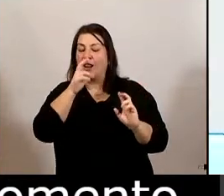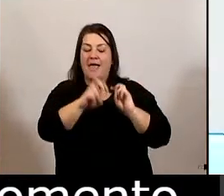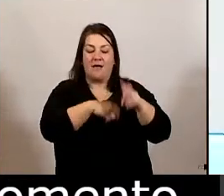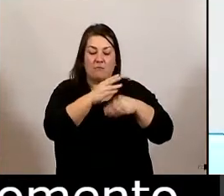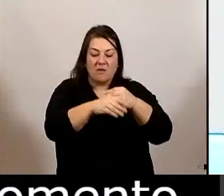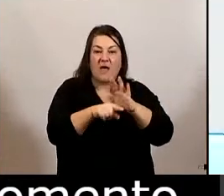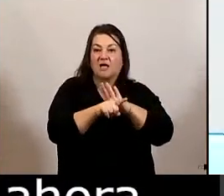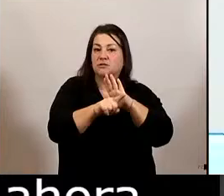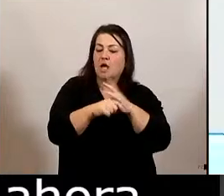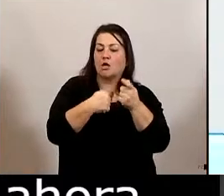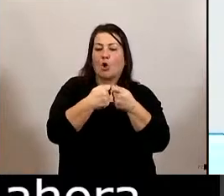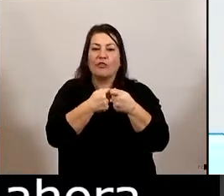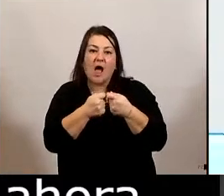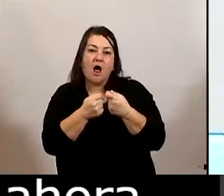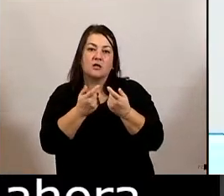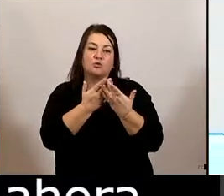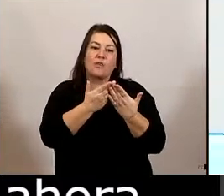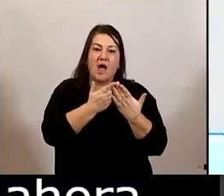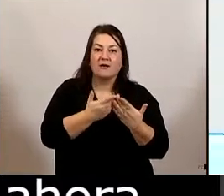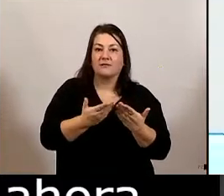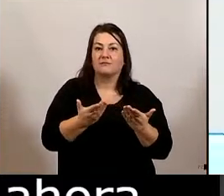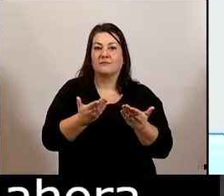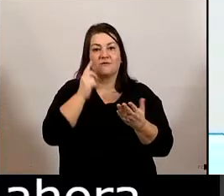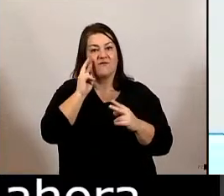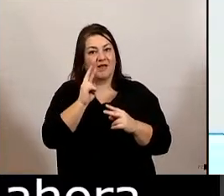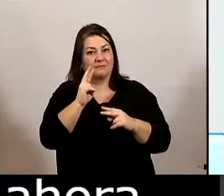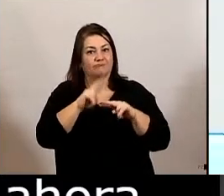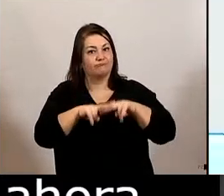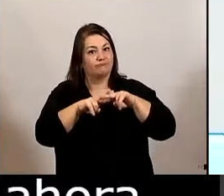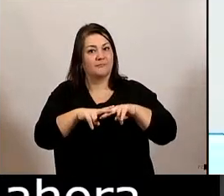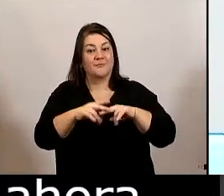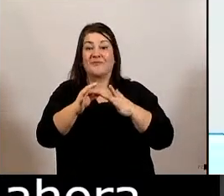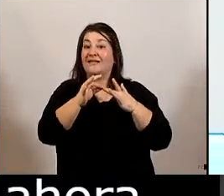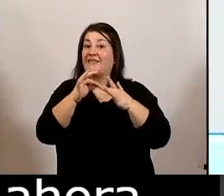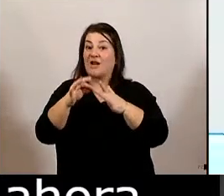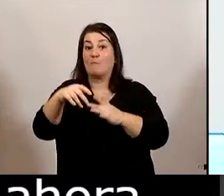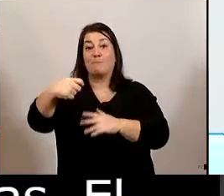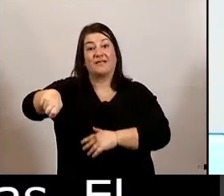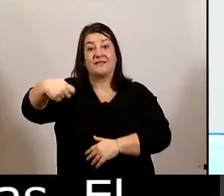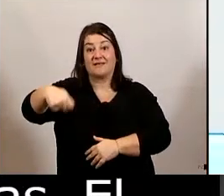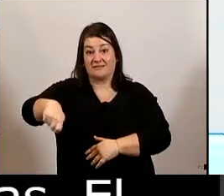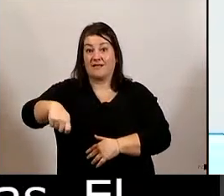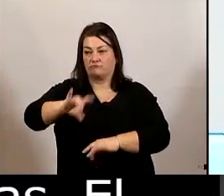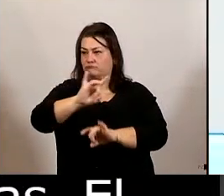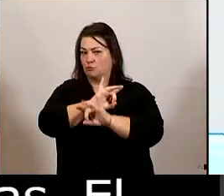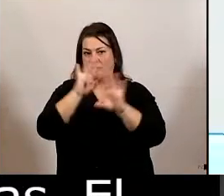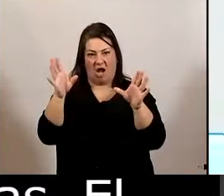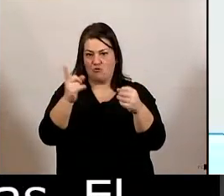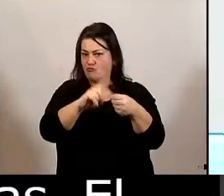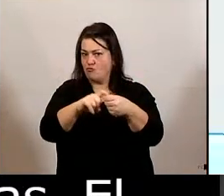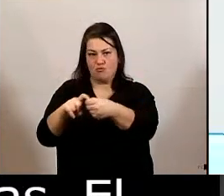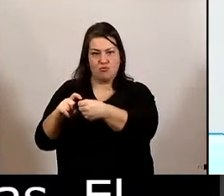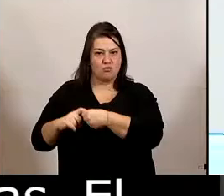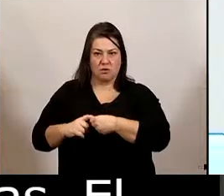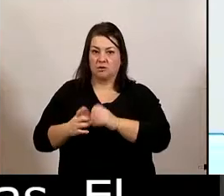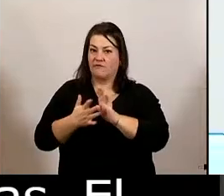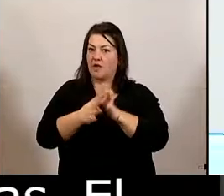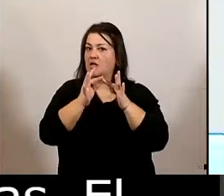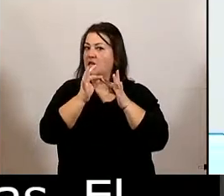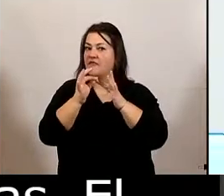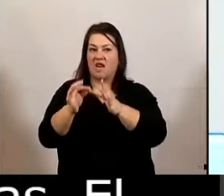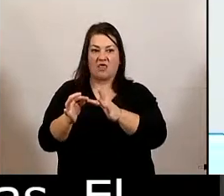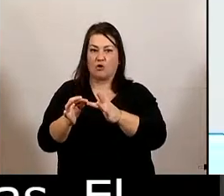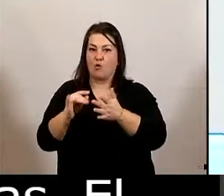tramitarlas, negociarlas, estudiarlas y verlas. El liderazgo de la presidenta, que es evidente en todo, es el liderazgo en haber